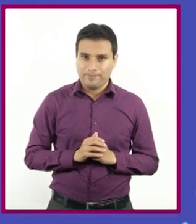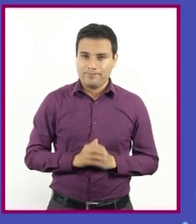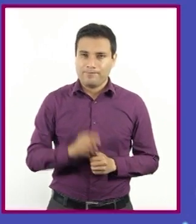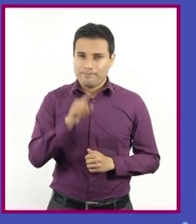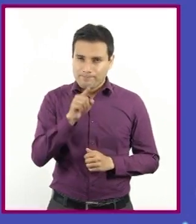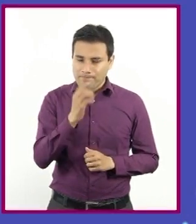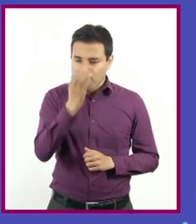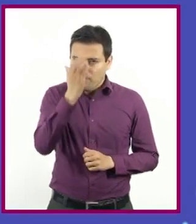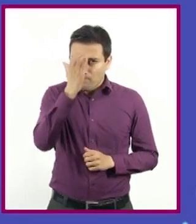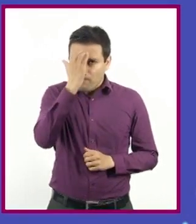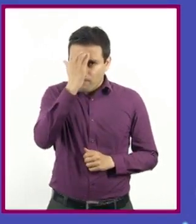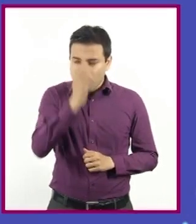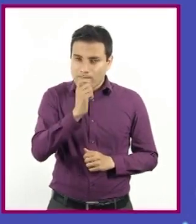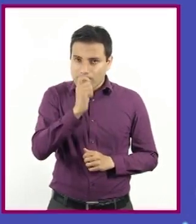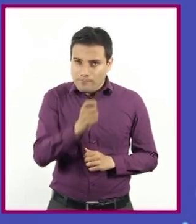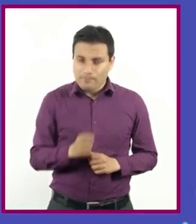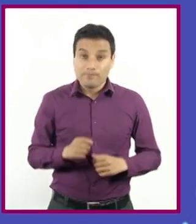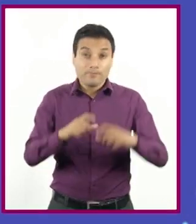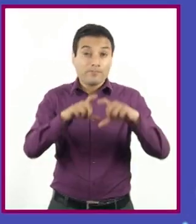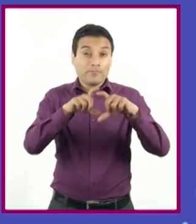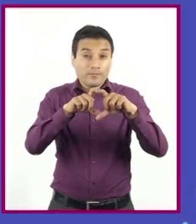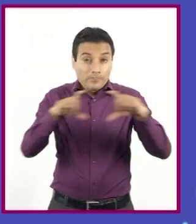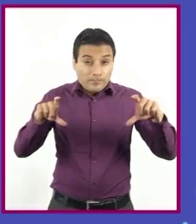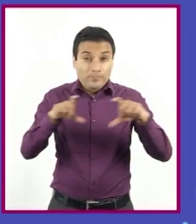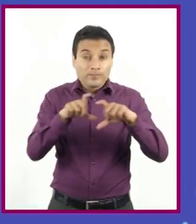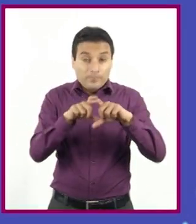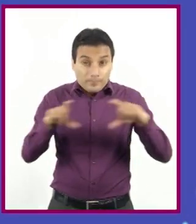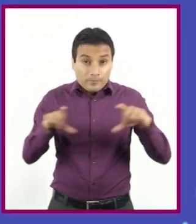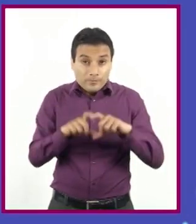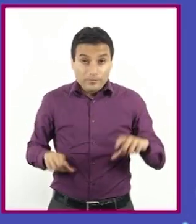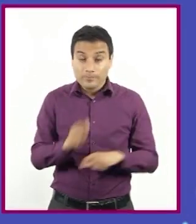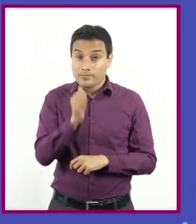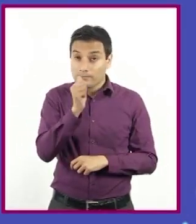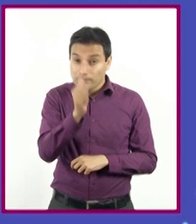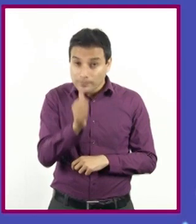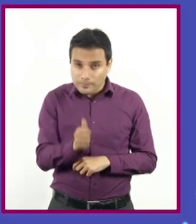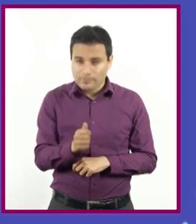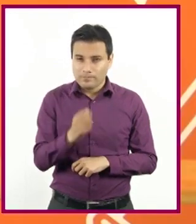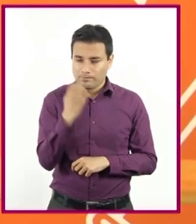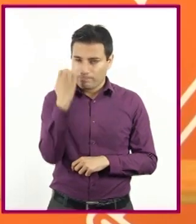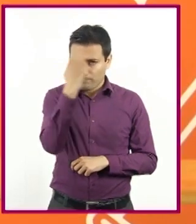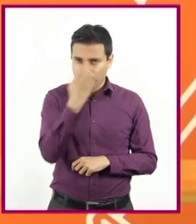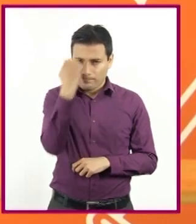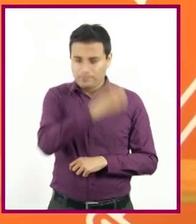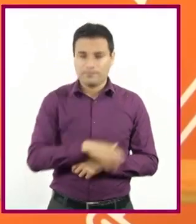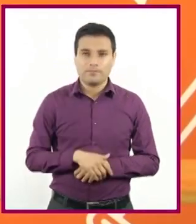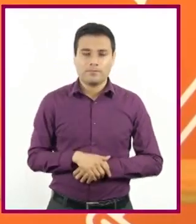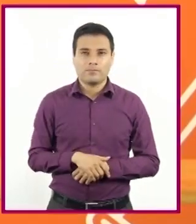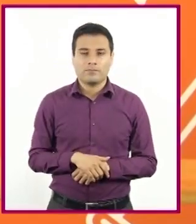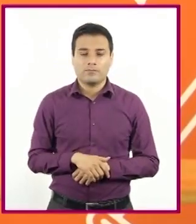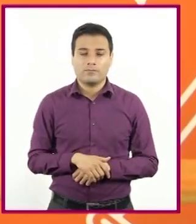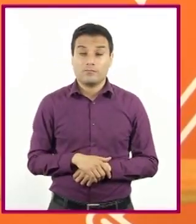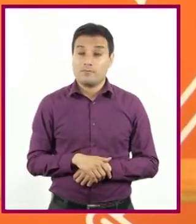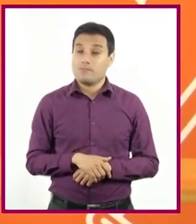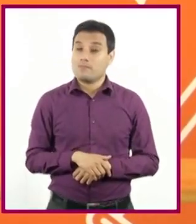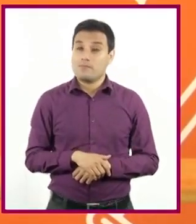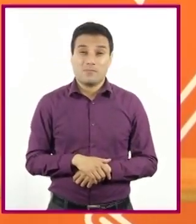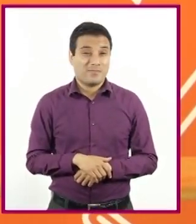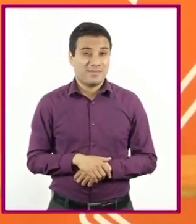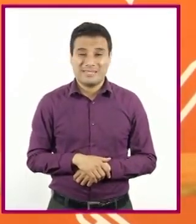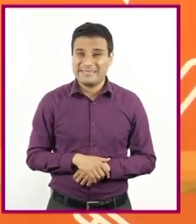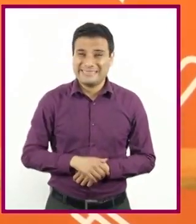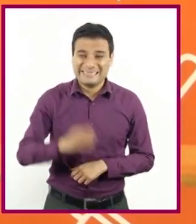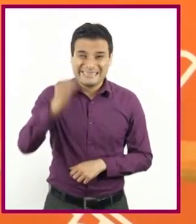por párrafos para seleccionar las ideas principales. Profesor, la verdad me cuesta trabajo identificar las